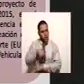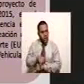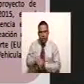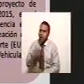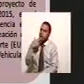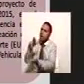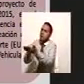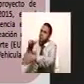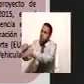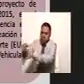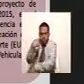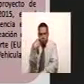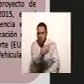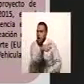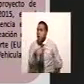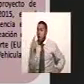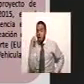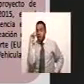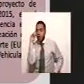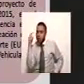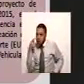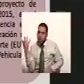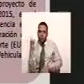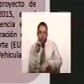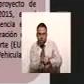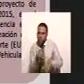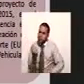de cartas, no ha hecho una sola actuación sobre la materia.